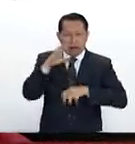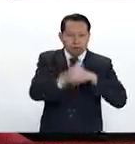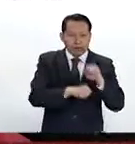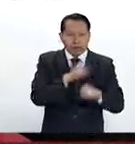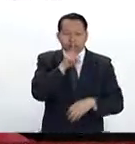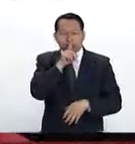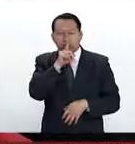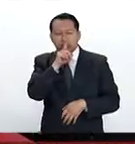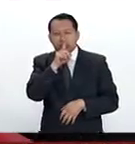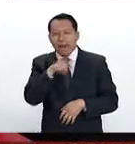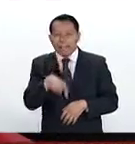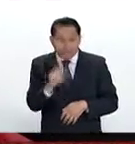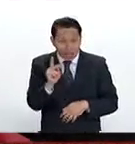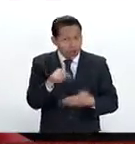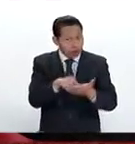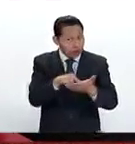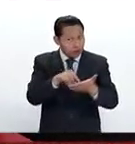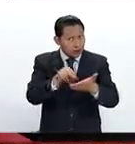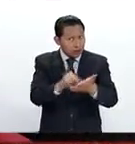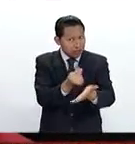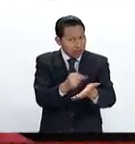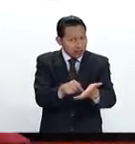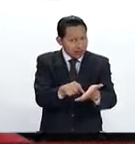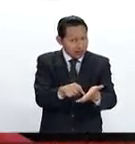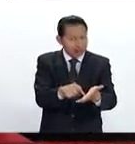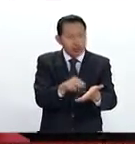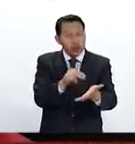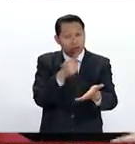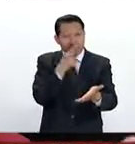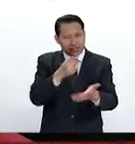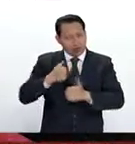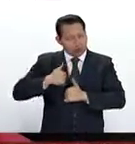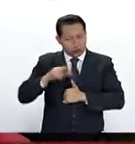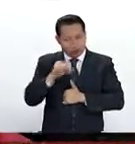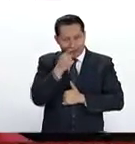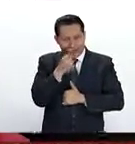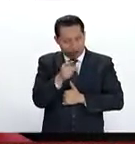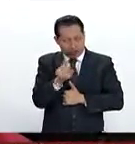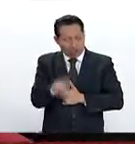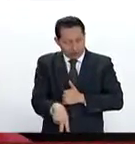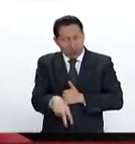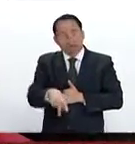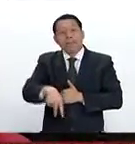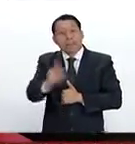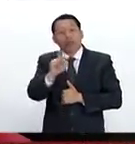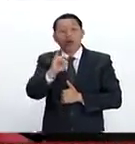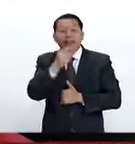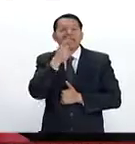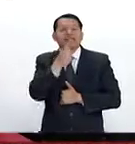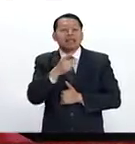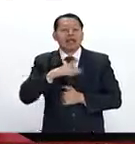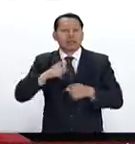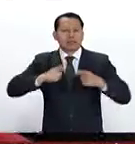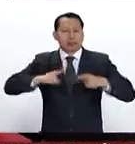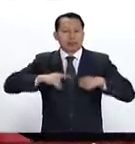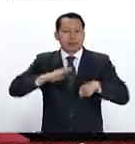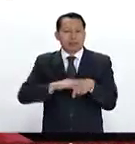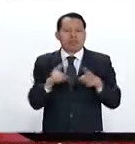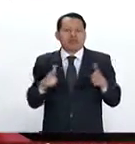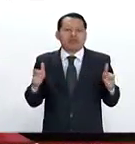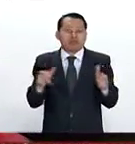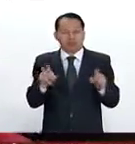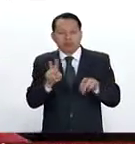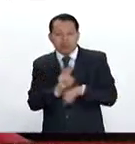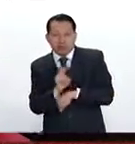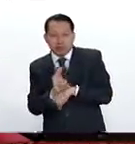pero lo que dicen los memoranda, no habla de operación militar, pero sí habla de un incremento en los agentes de protección fronteriza y de la Agencia